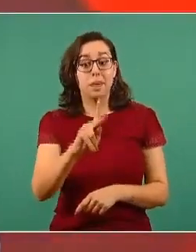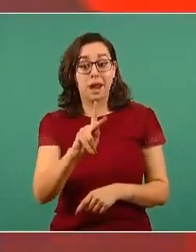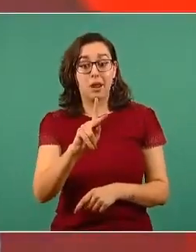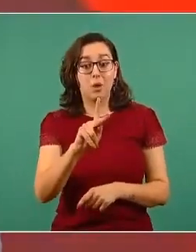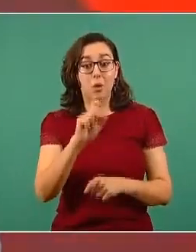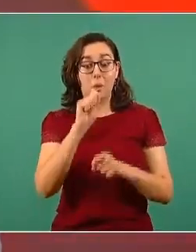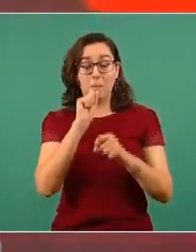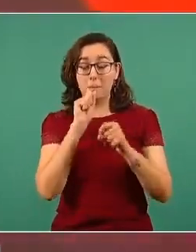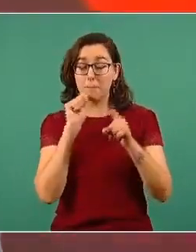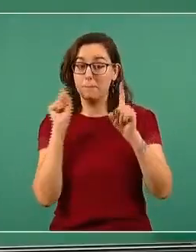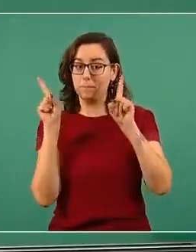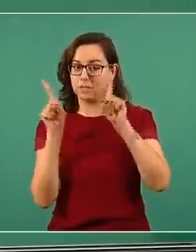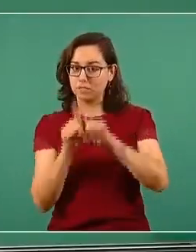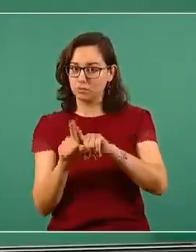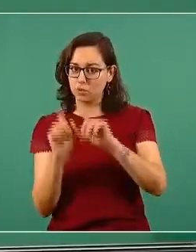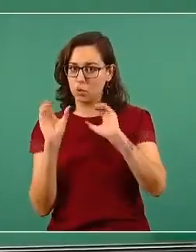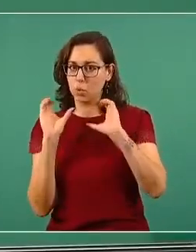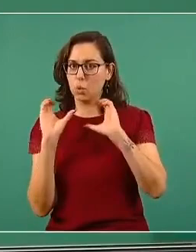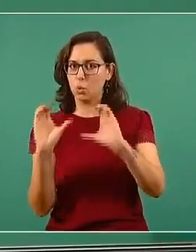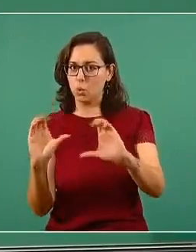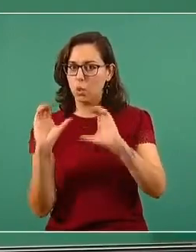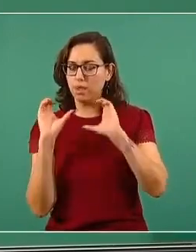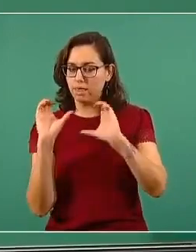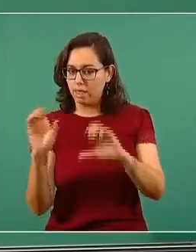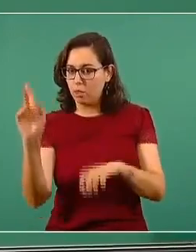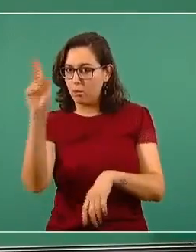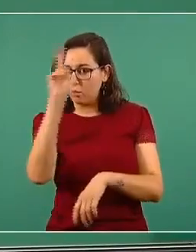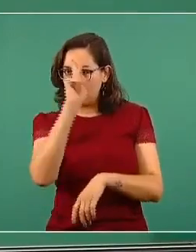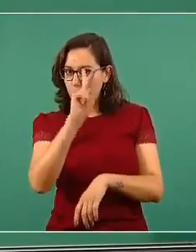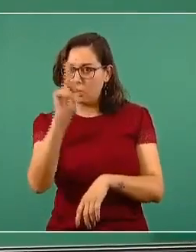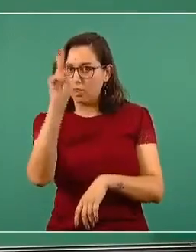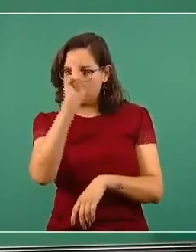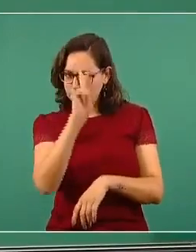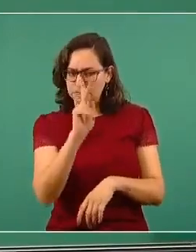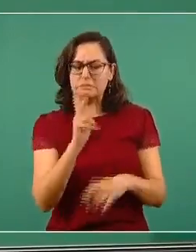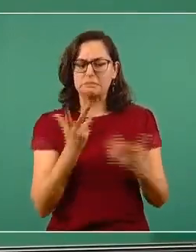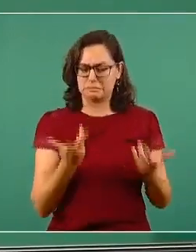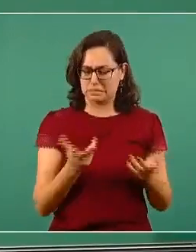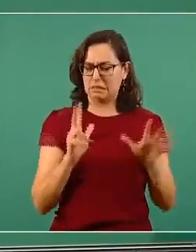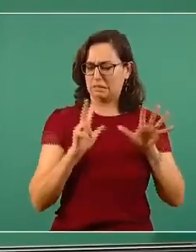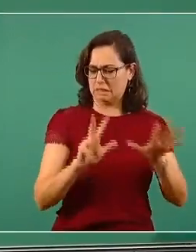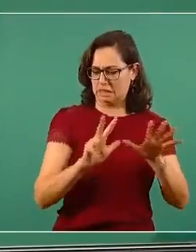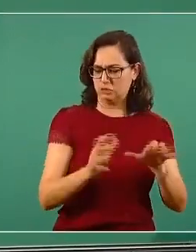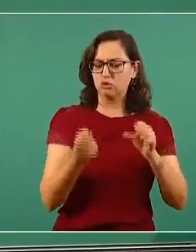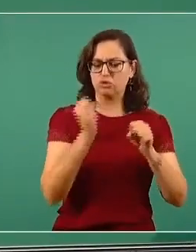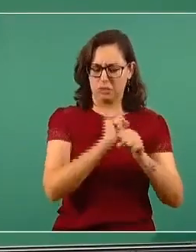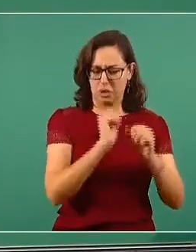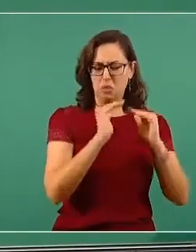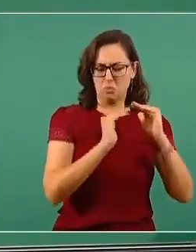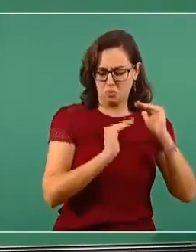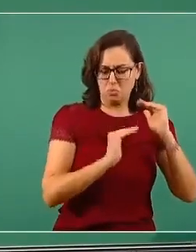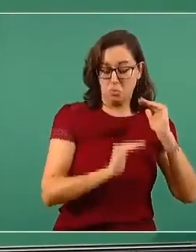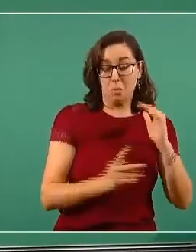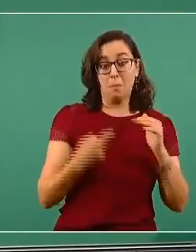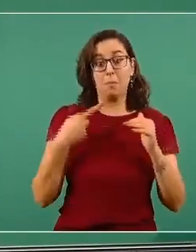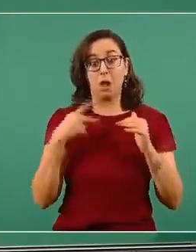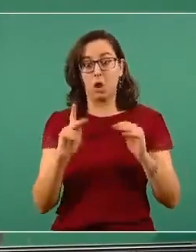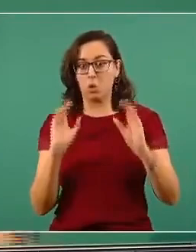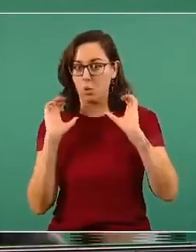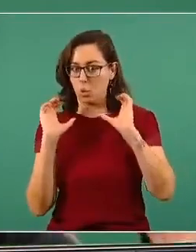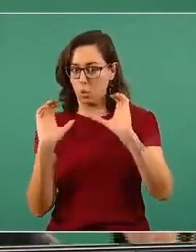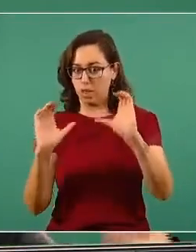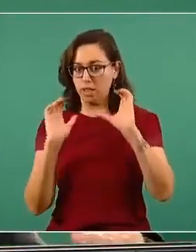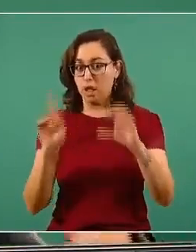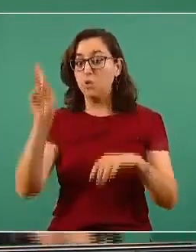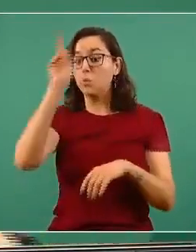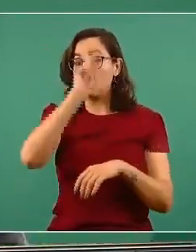casi 18 semanas de reducción es muy alentador, pero mantengámonos con prudencia, porque si se empieza a acelerar el abrir actividades,